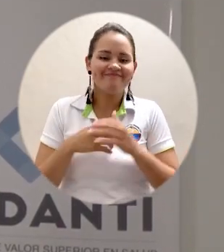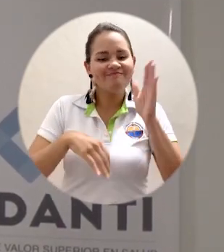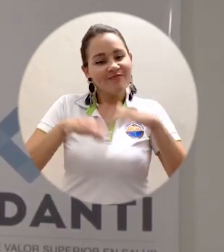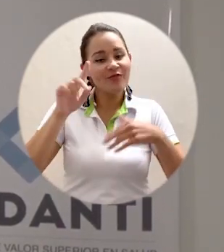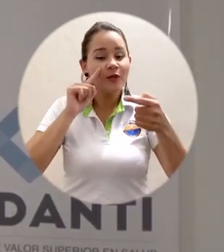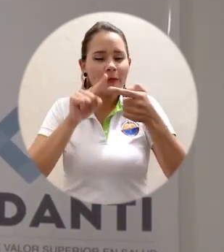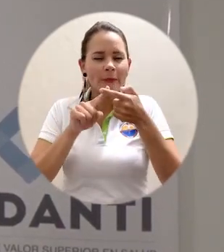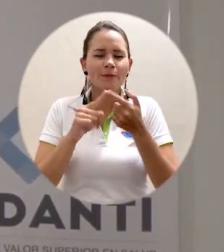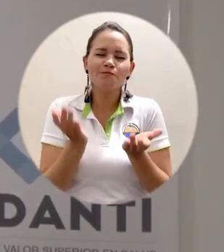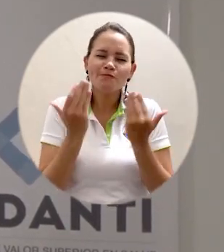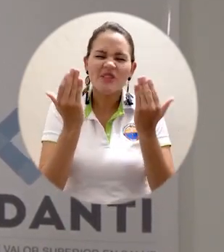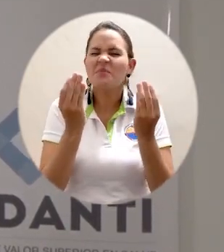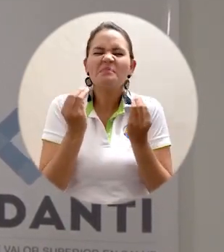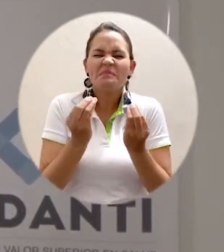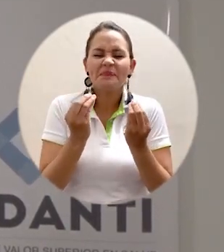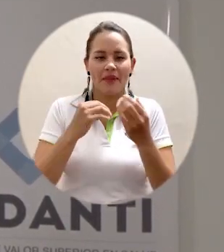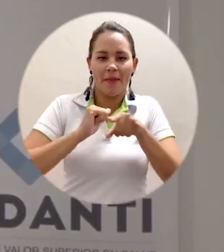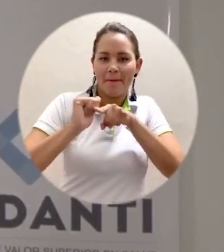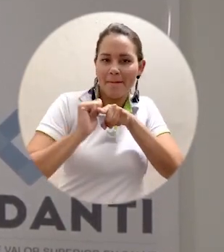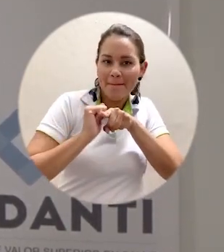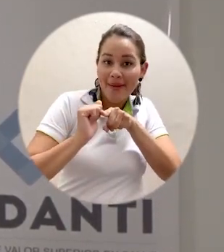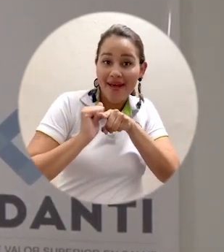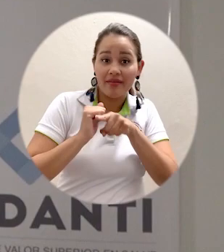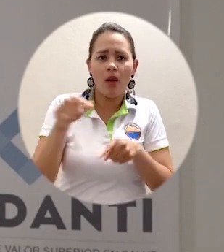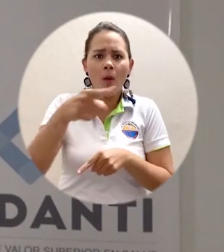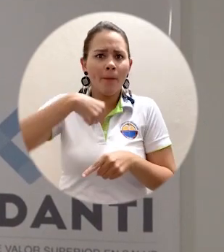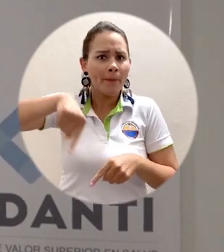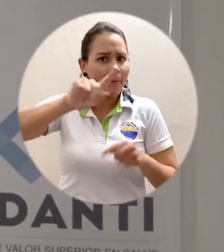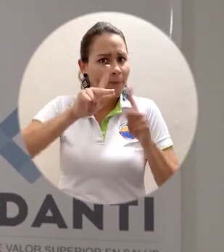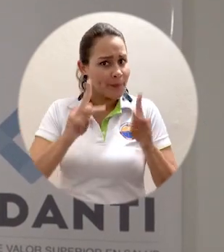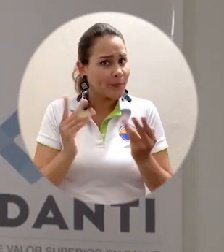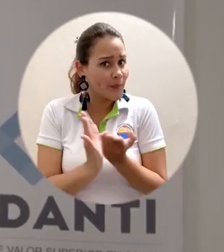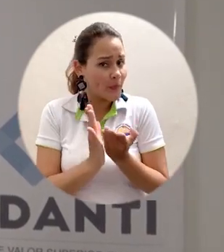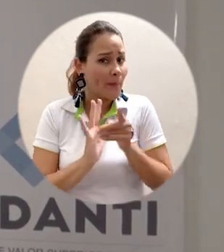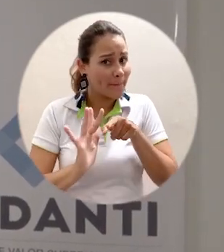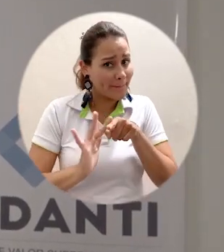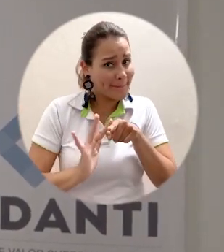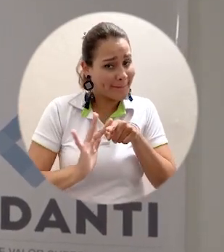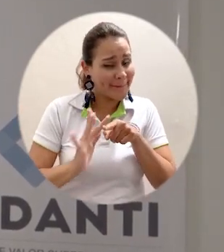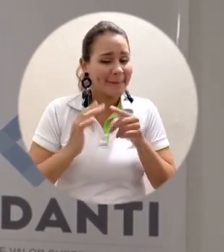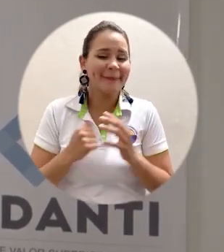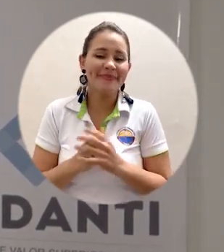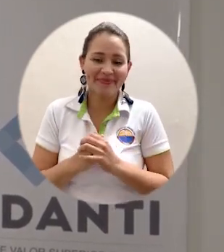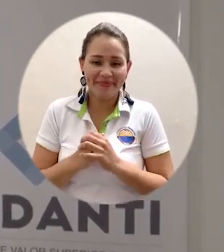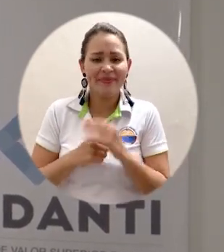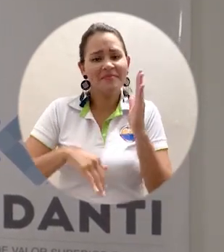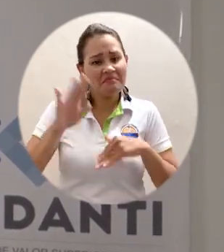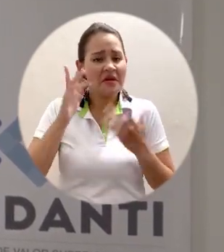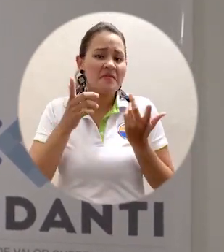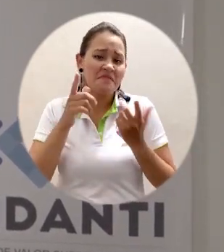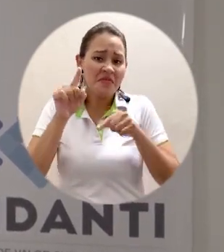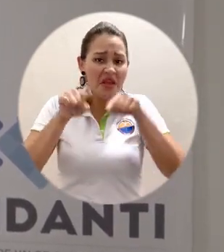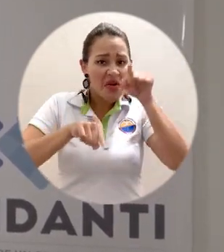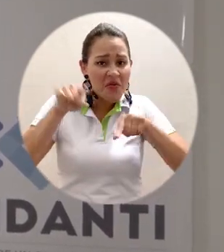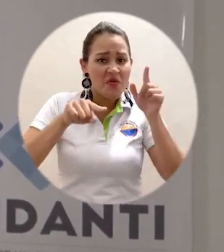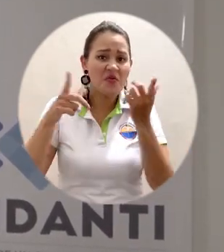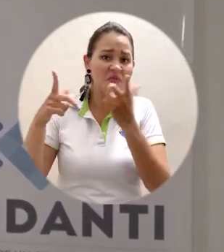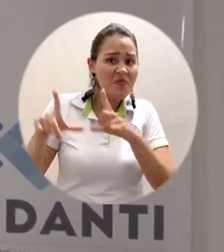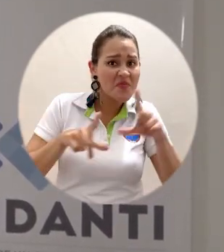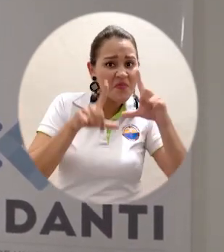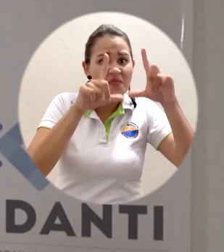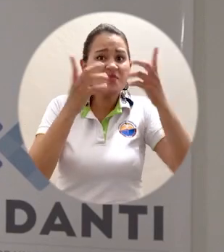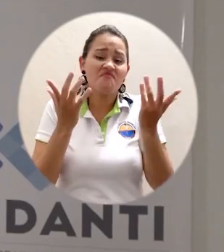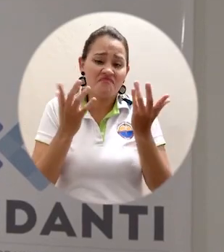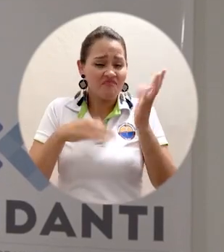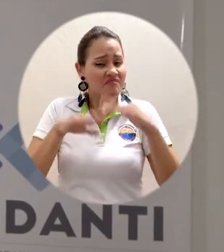de una sede práctica para sus estudiantes, así como para sus